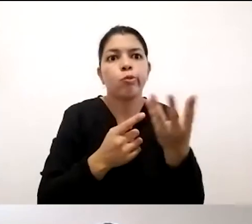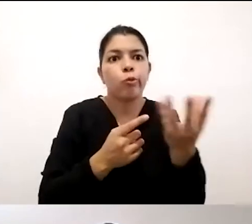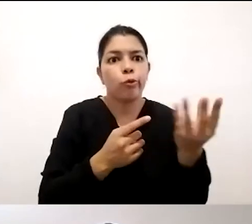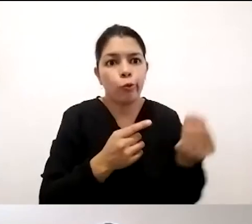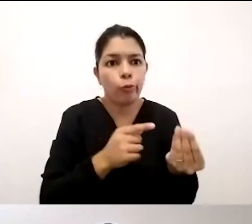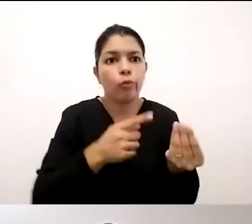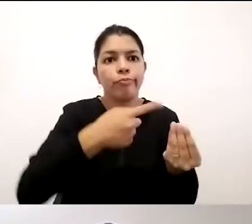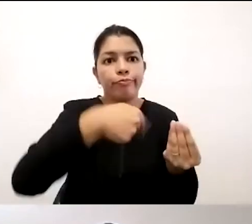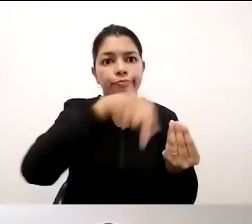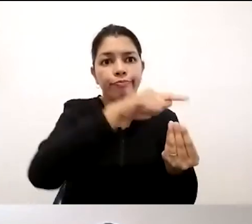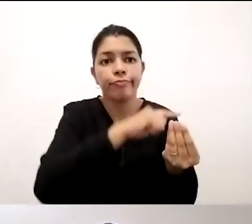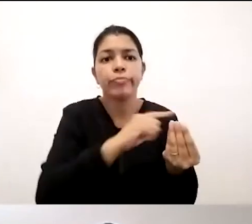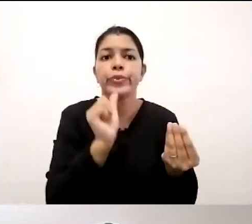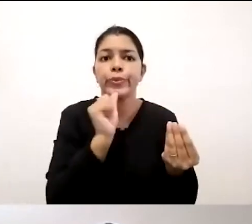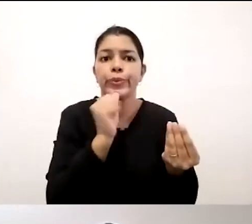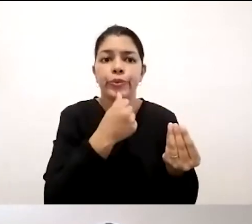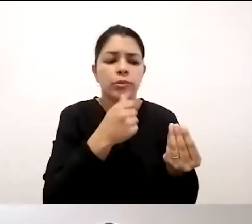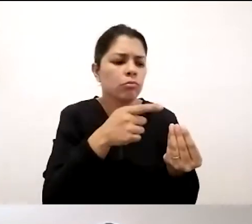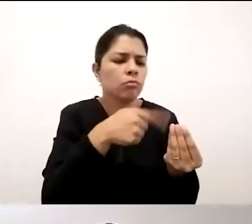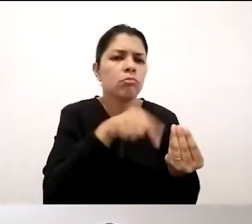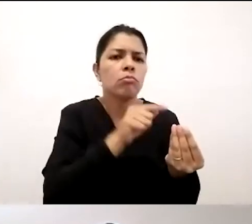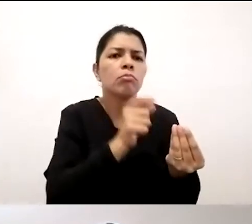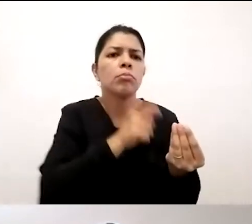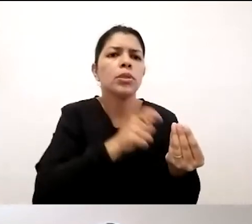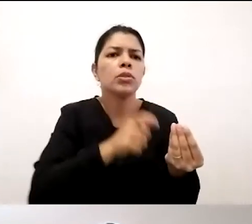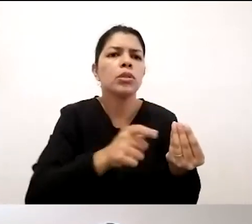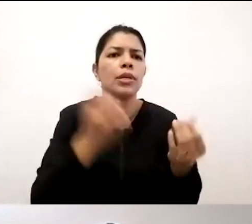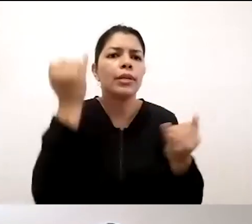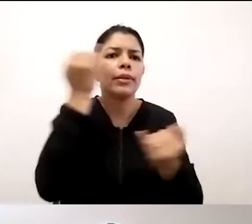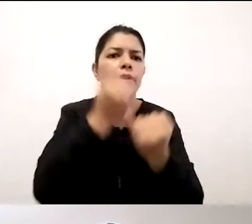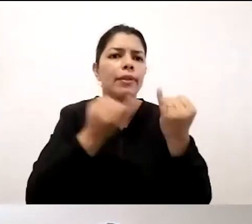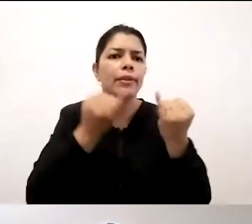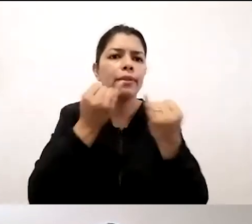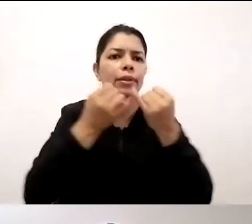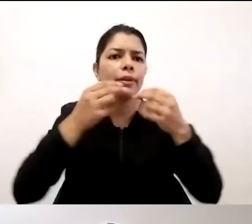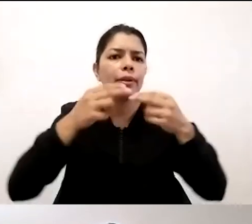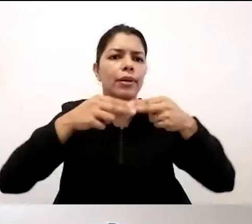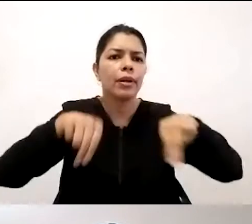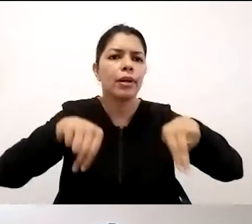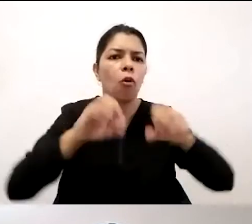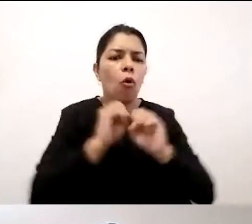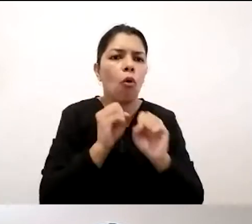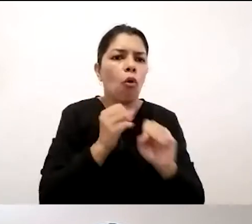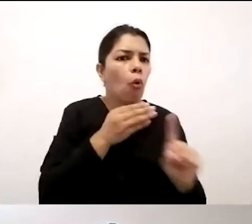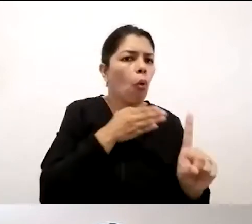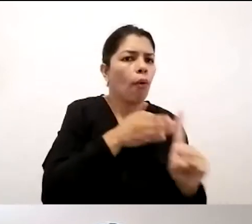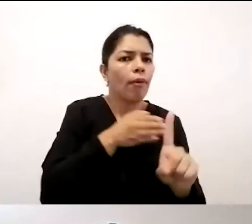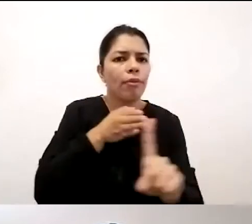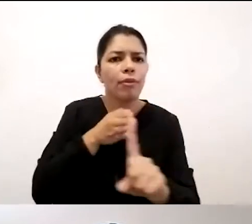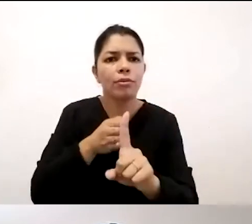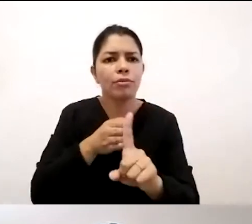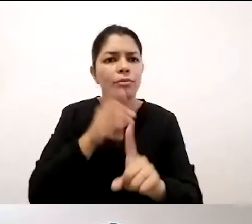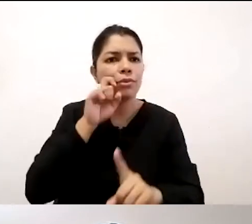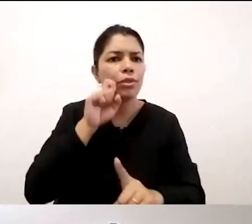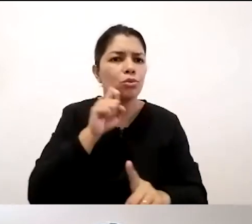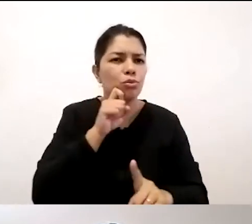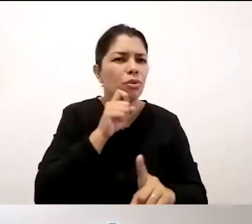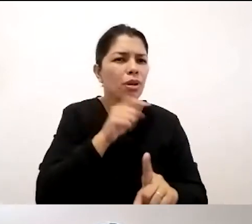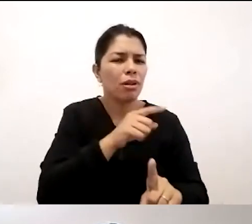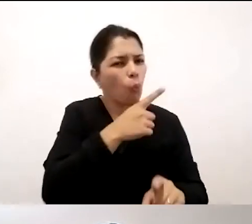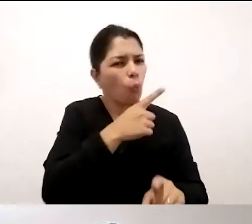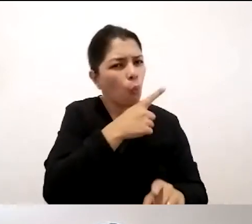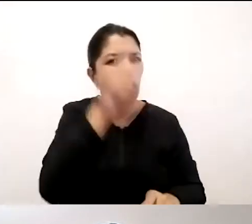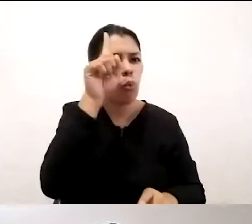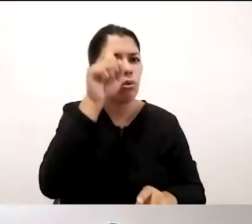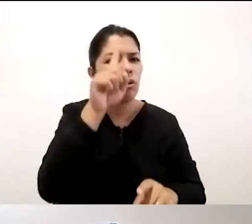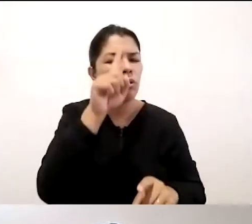que está integrado por personas con identidades de género y orientaciones sexuales no hegemónicas. Esto lo que quiere decir es que son